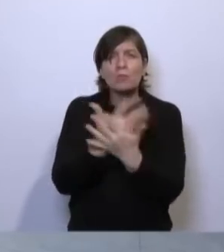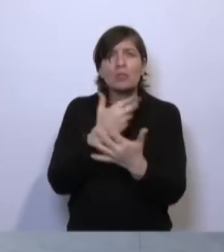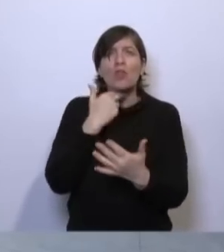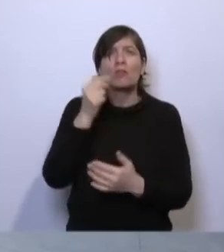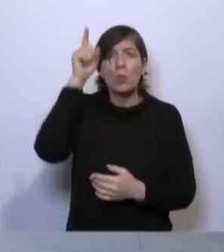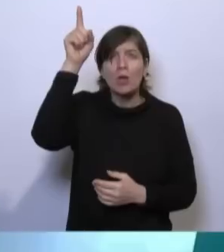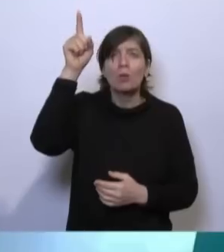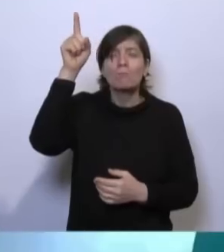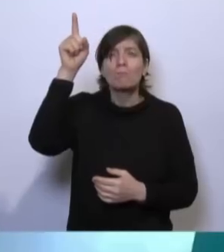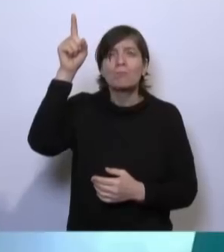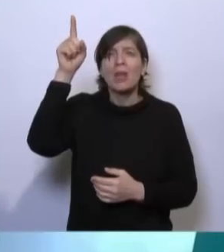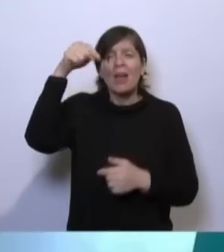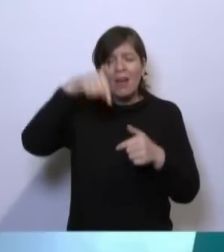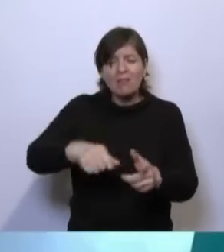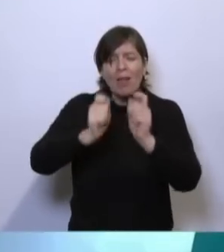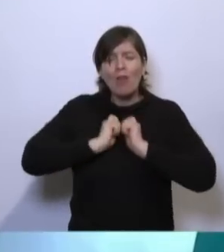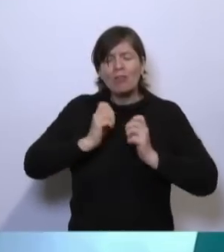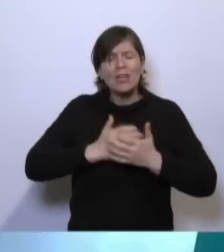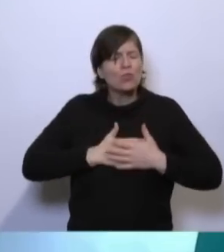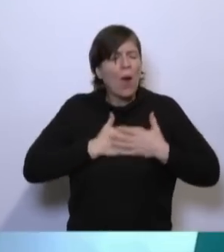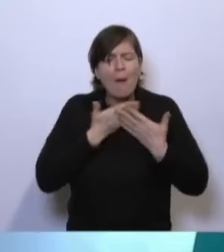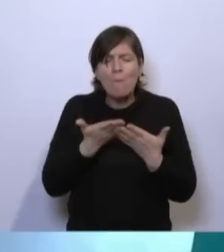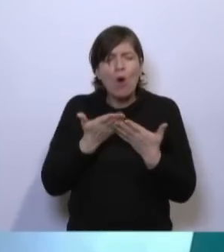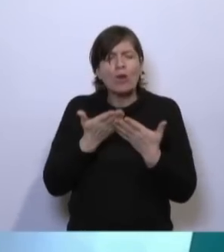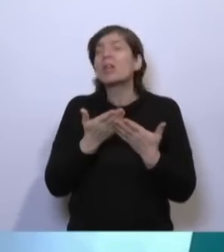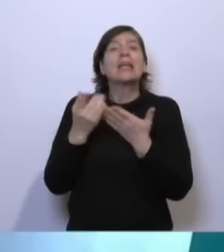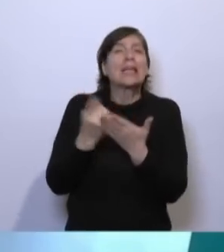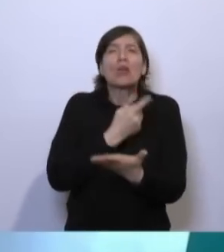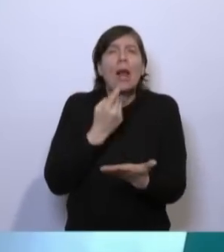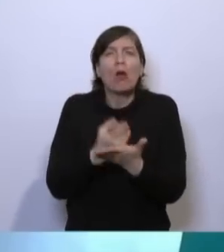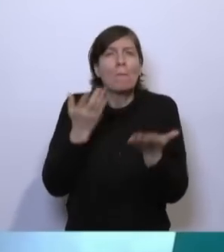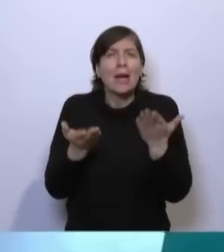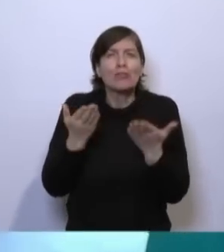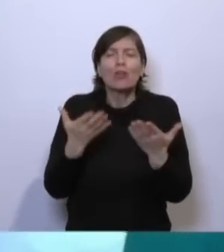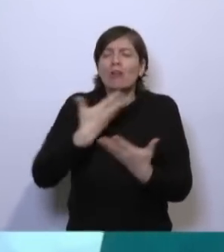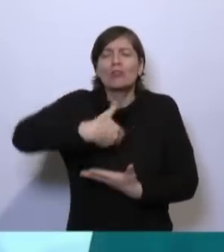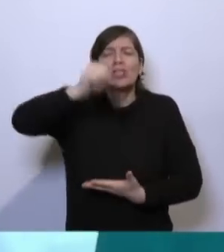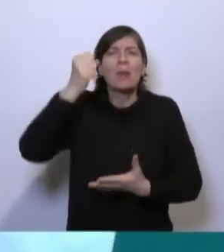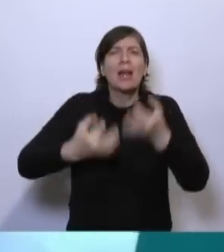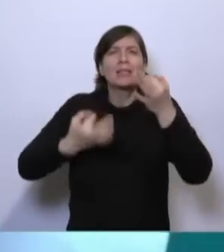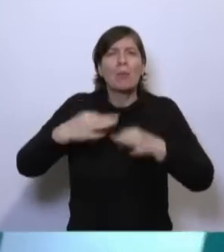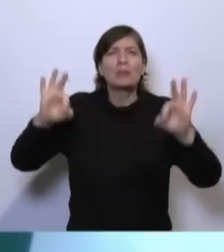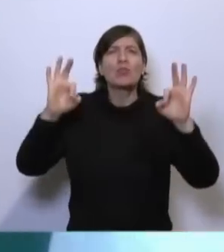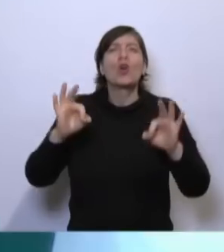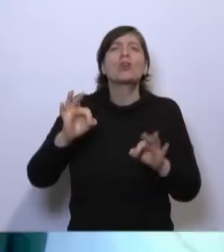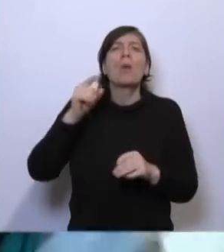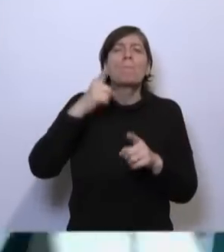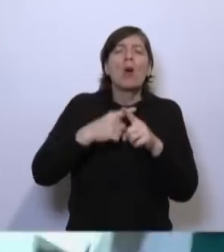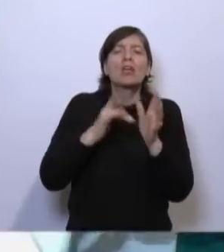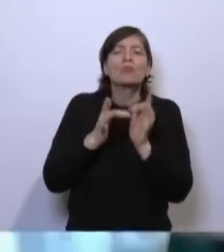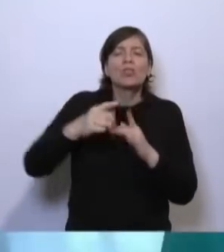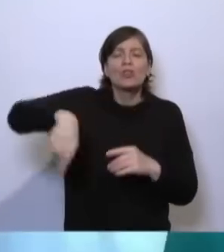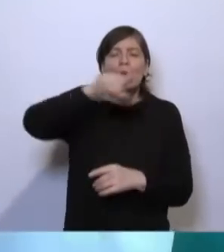Hijo, este don de su amor inefable nos conduzca a la salvación. Por Jesucristo nuestro